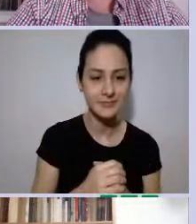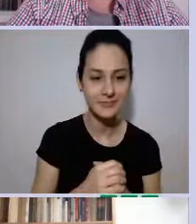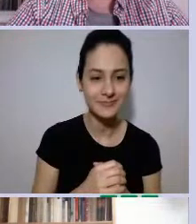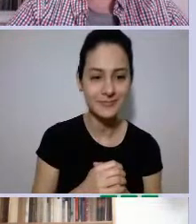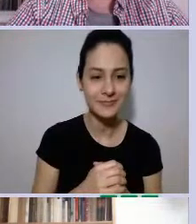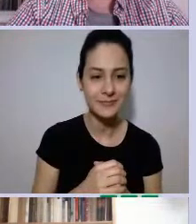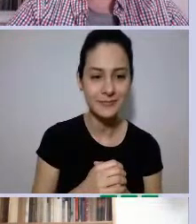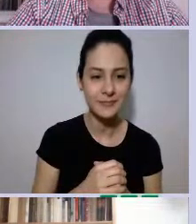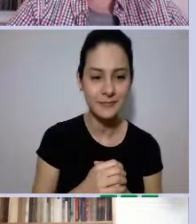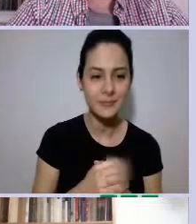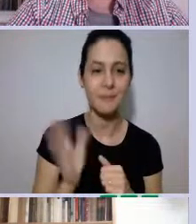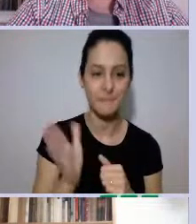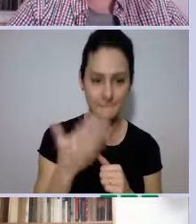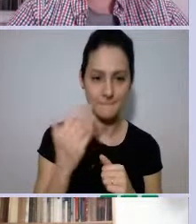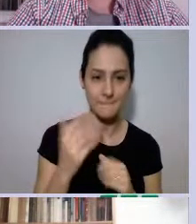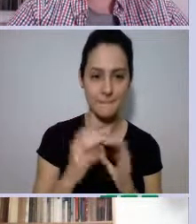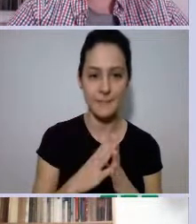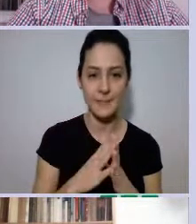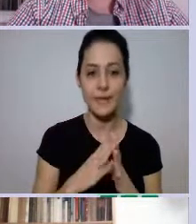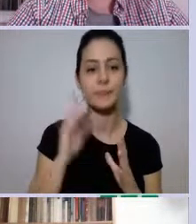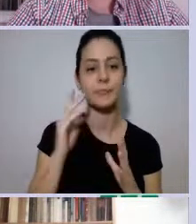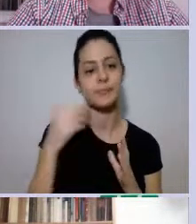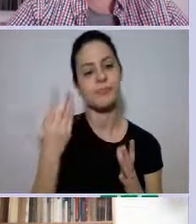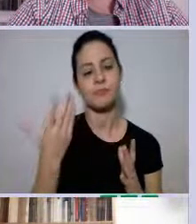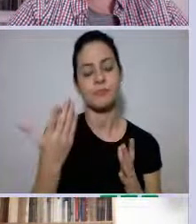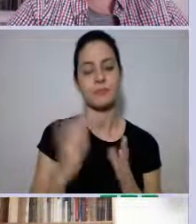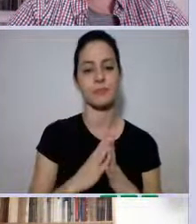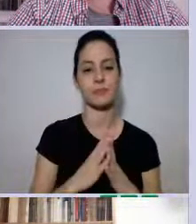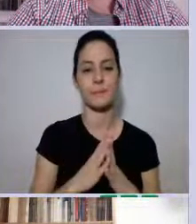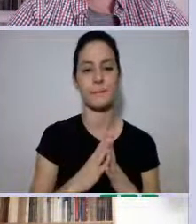¿Qué es lo que pasa cuando,